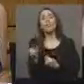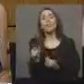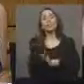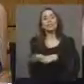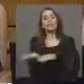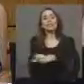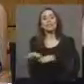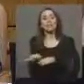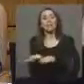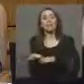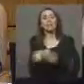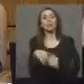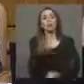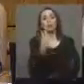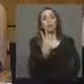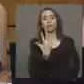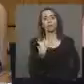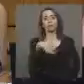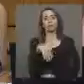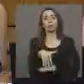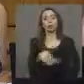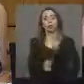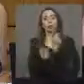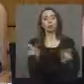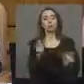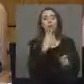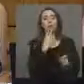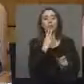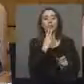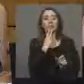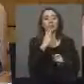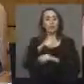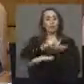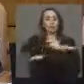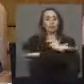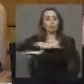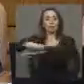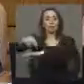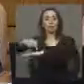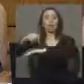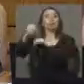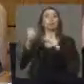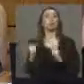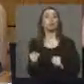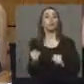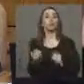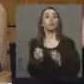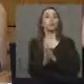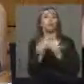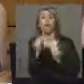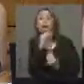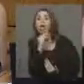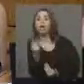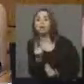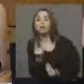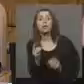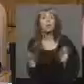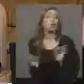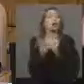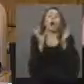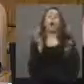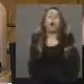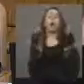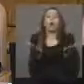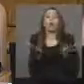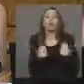para cuando los más de 25.000 habitantes del sector costero puedan tener una emergencia o un caso fortuito que